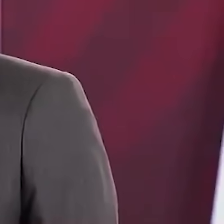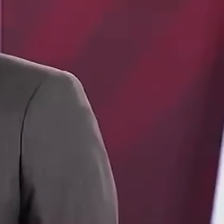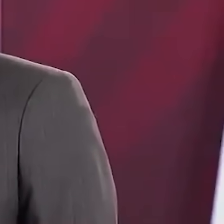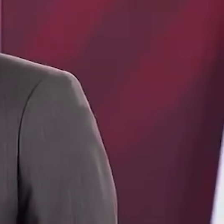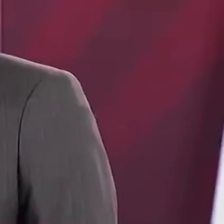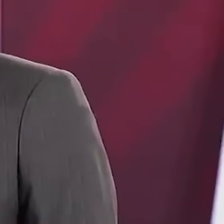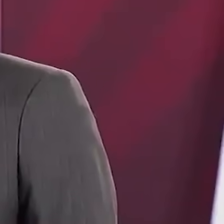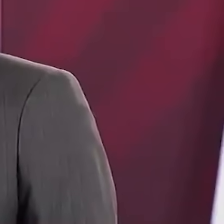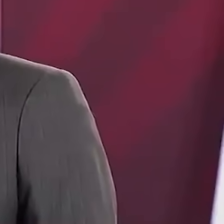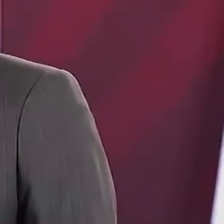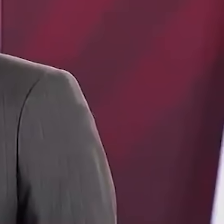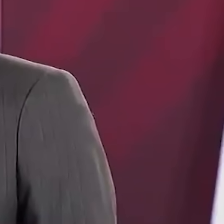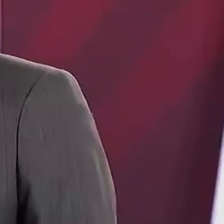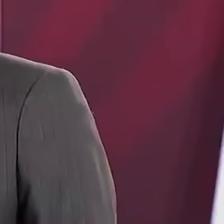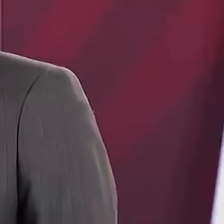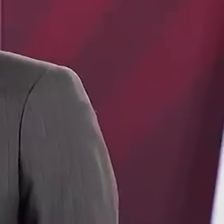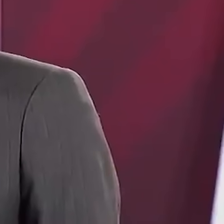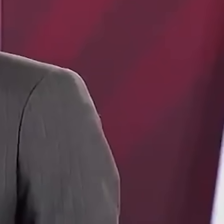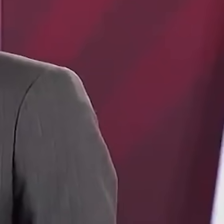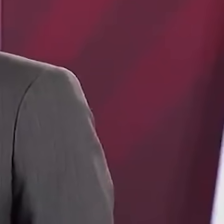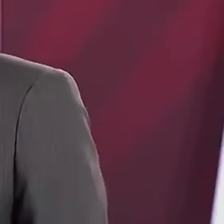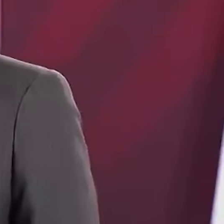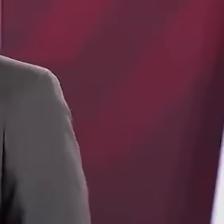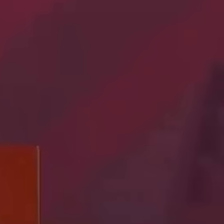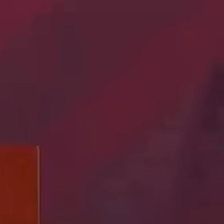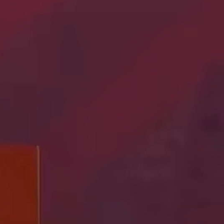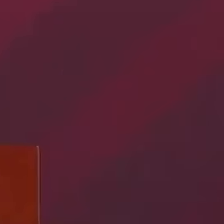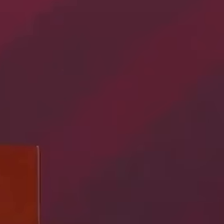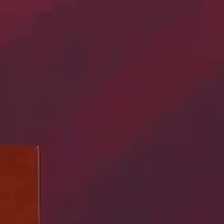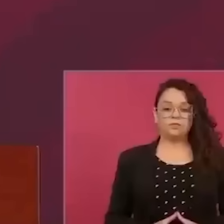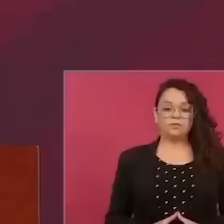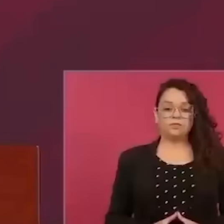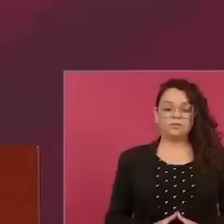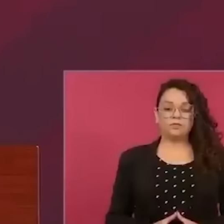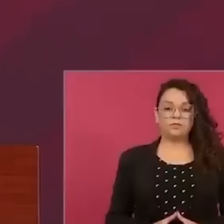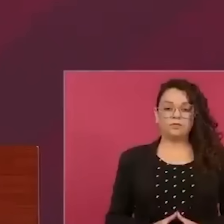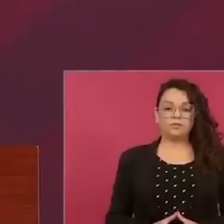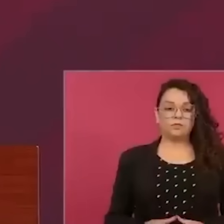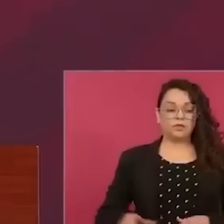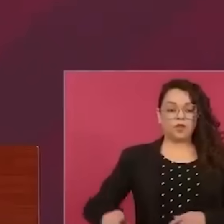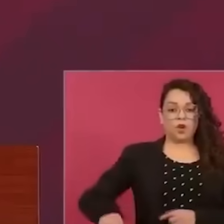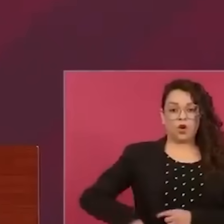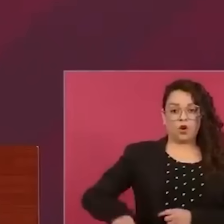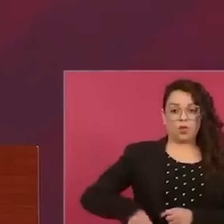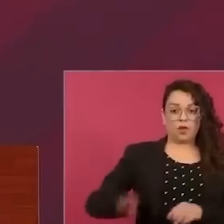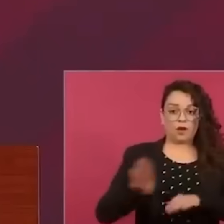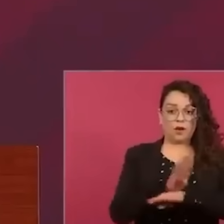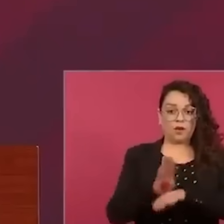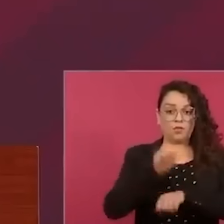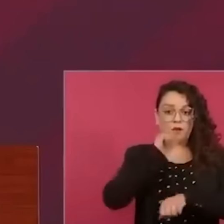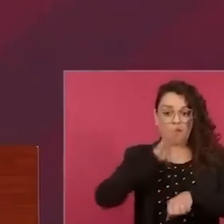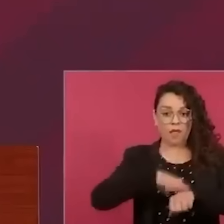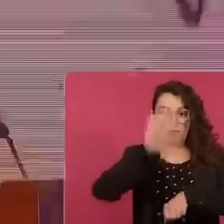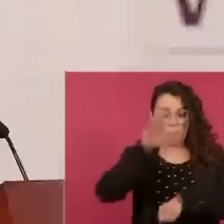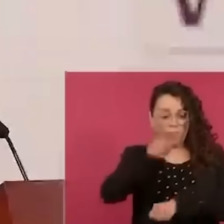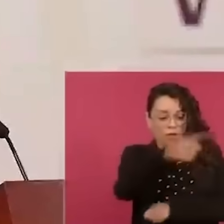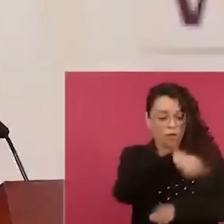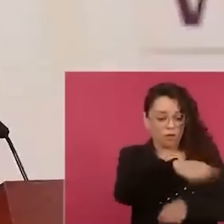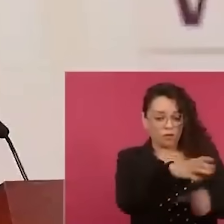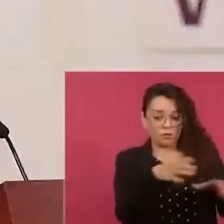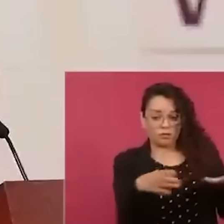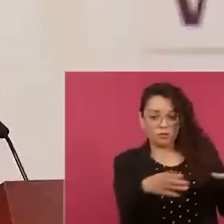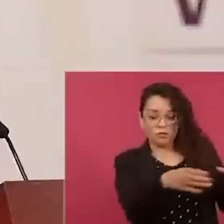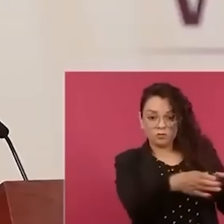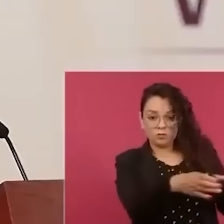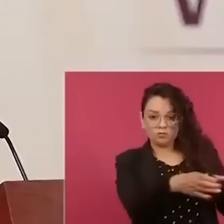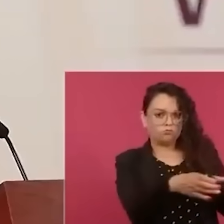concibo de que el gobierno esté al servicio de una minoría rapaz. Luché en contra